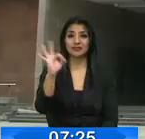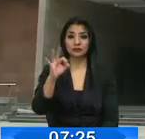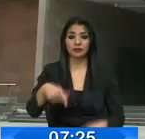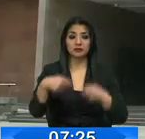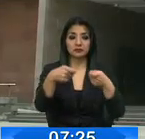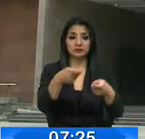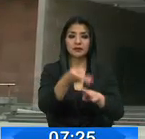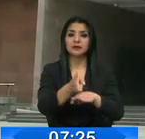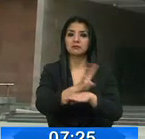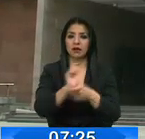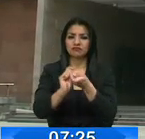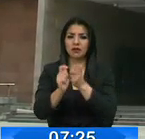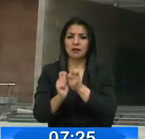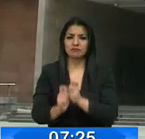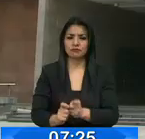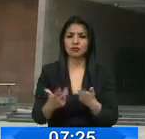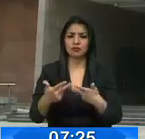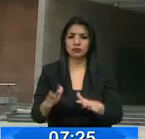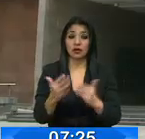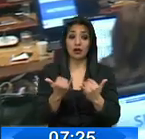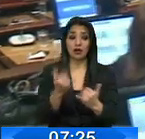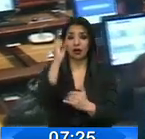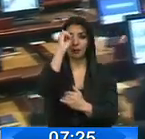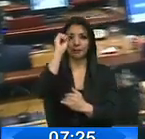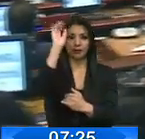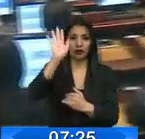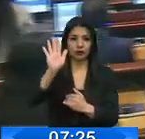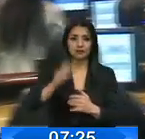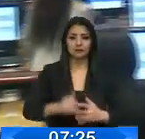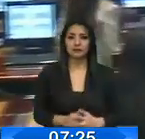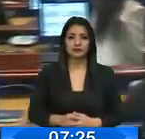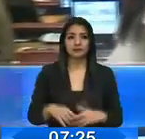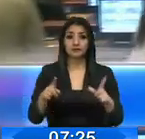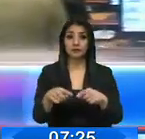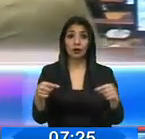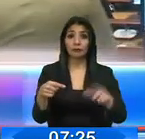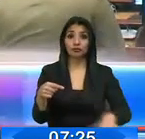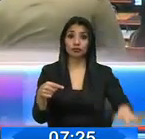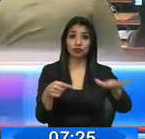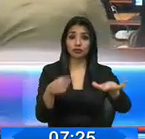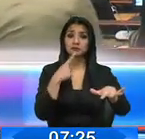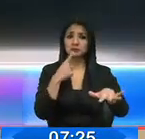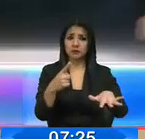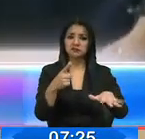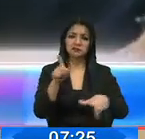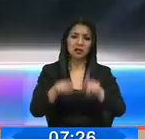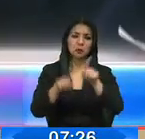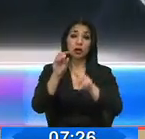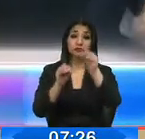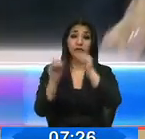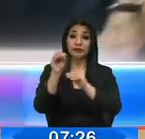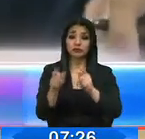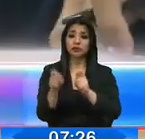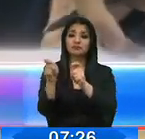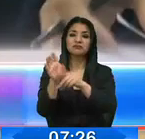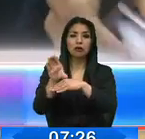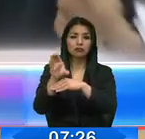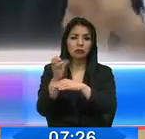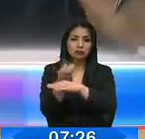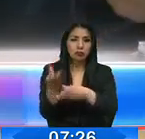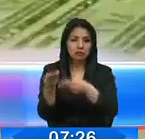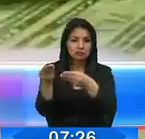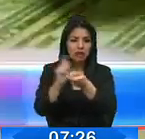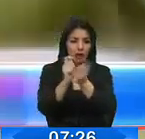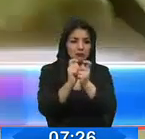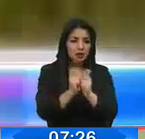la Asamblea Nacional y ya se generan las primeras reacciones. En la oposición se afirma que aunque se han acogido varias de las observaciones realizadas,